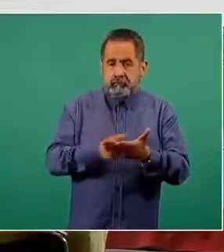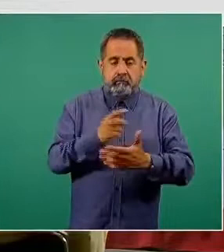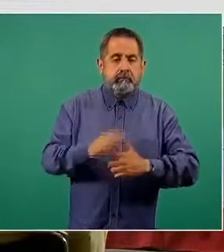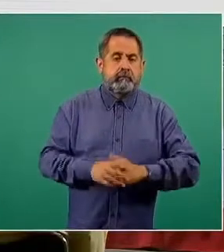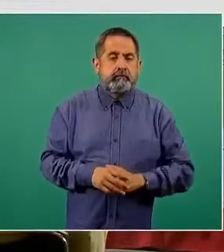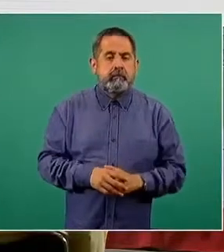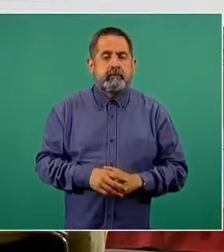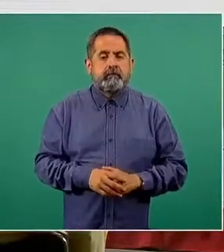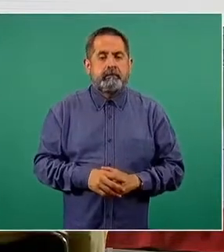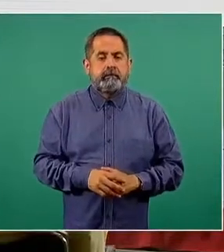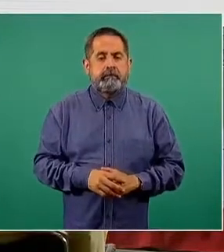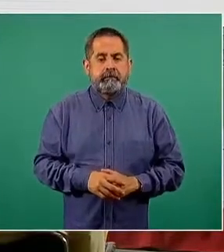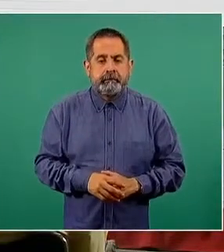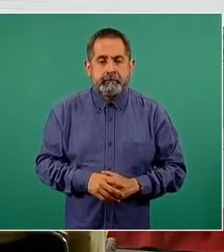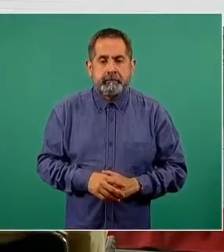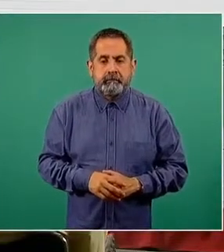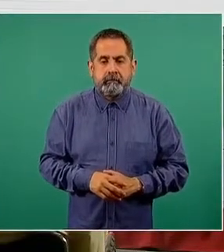favor.